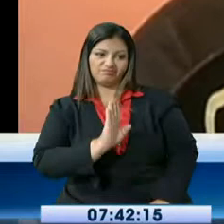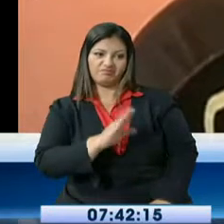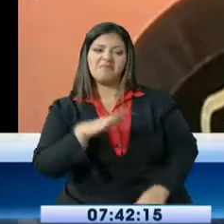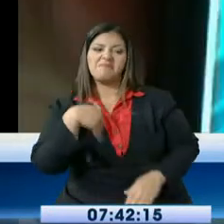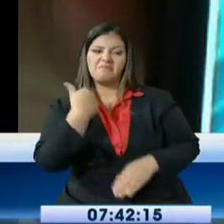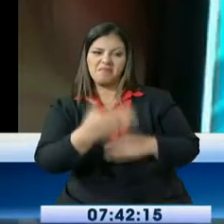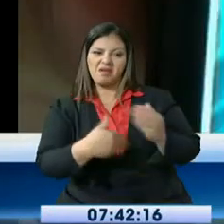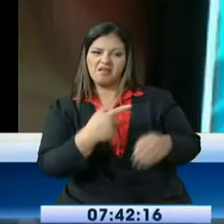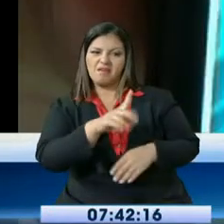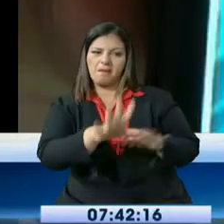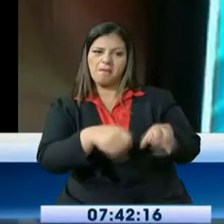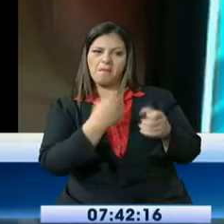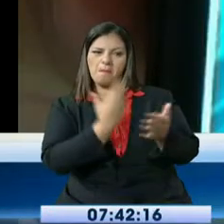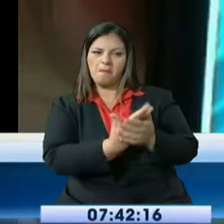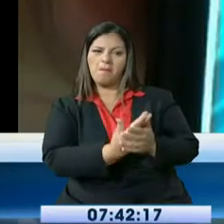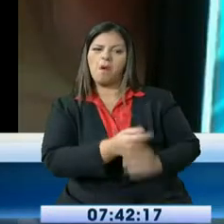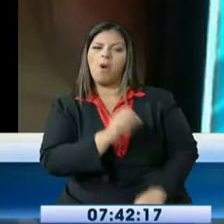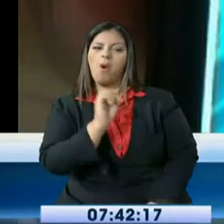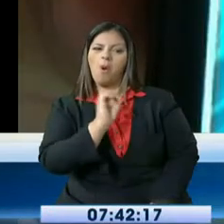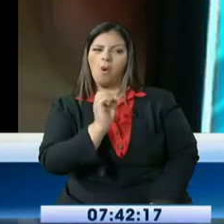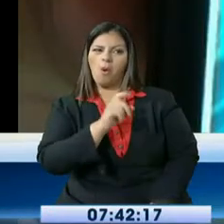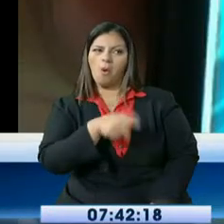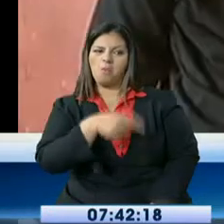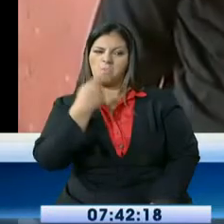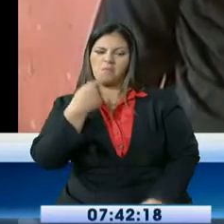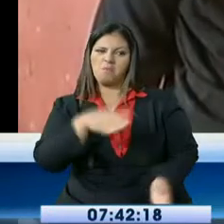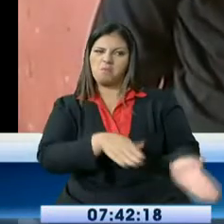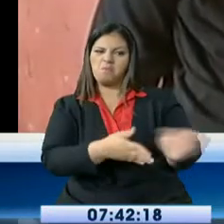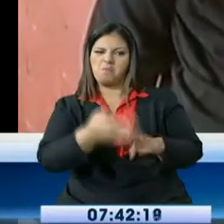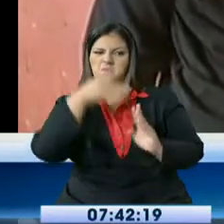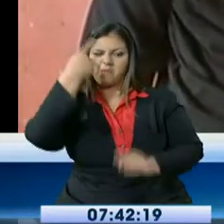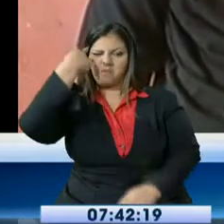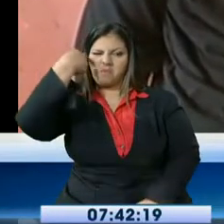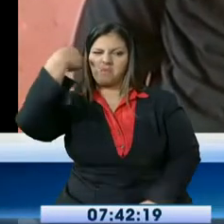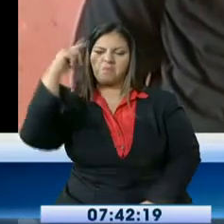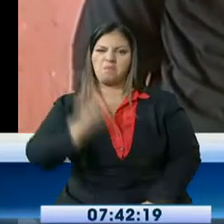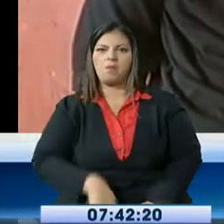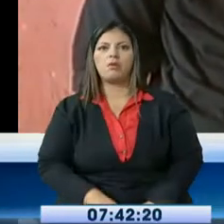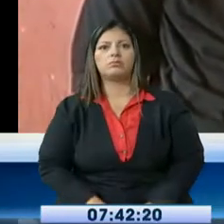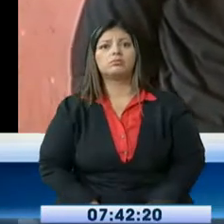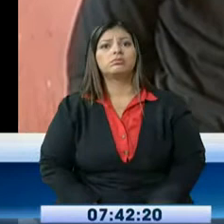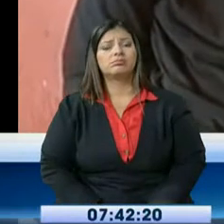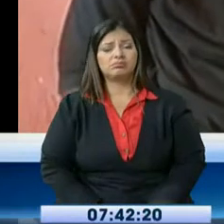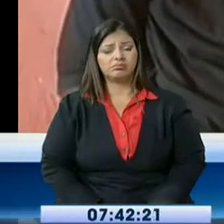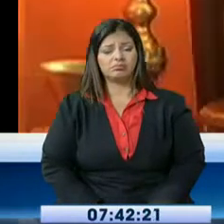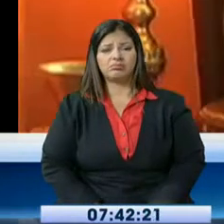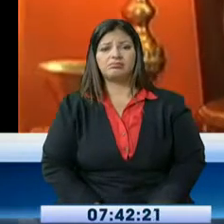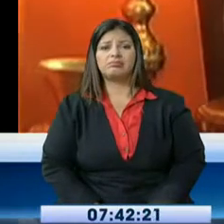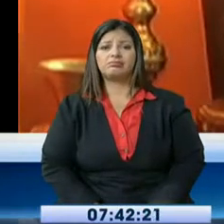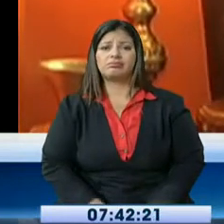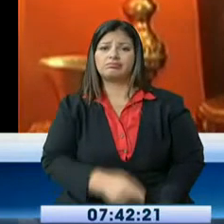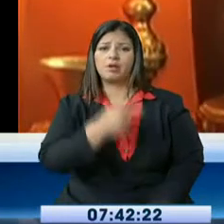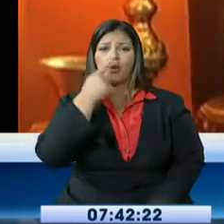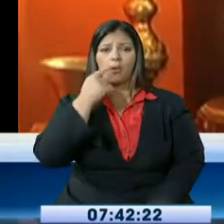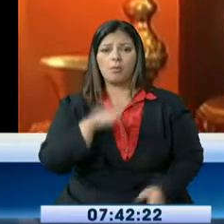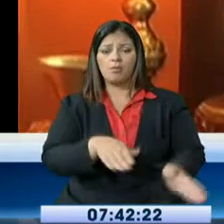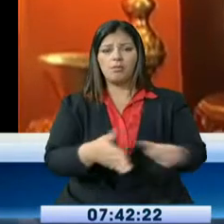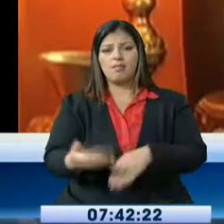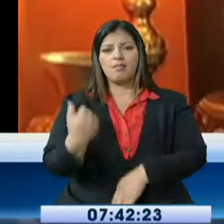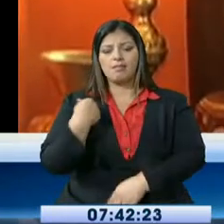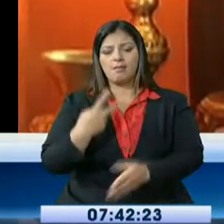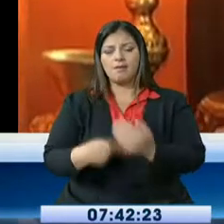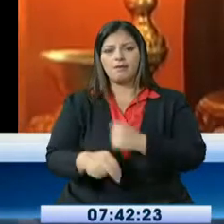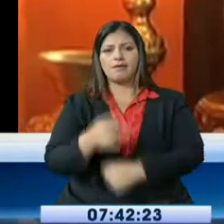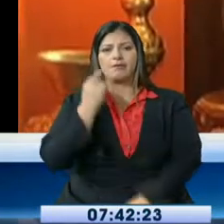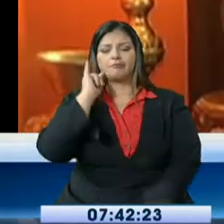o muerto. La víctima deja una hija en la orfandad. Para sus familiares solo les queda exigir que la justicia